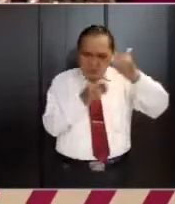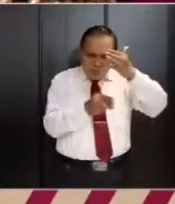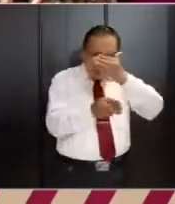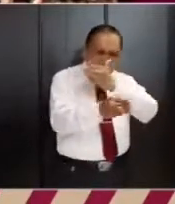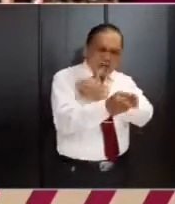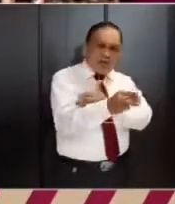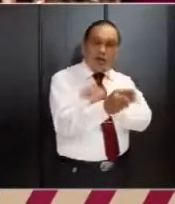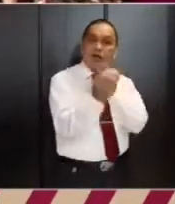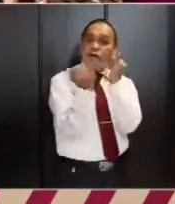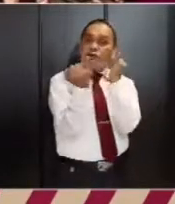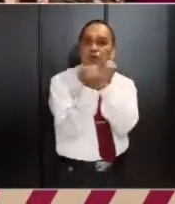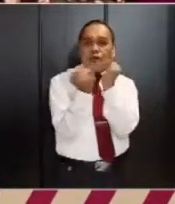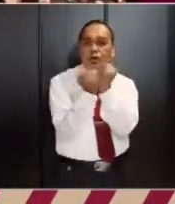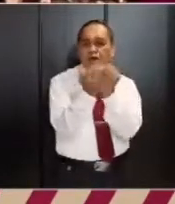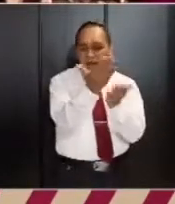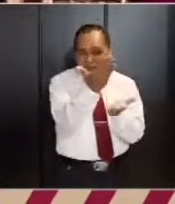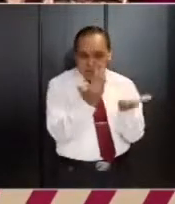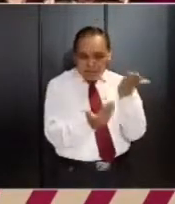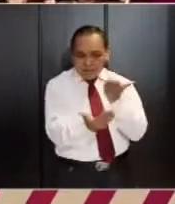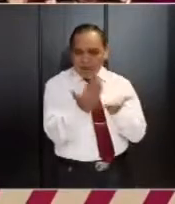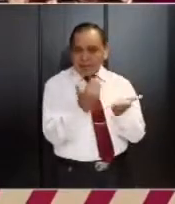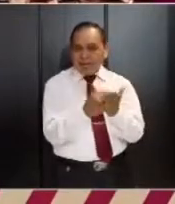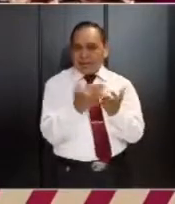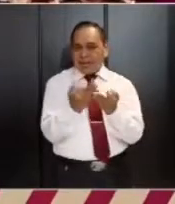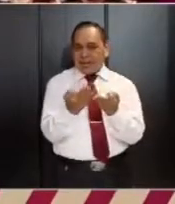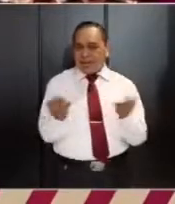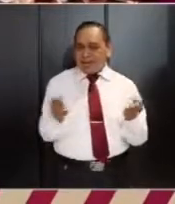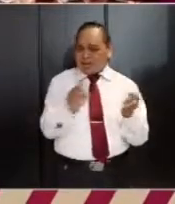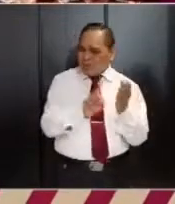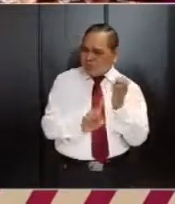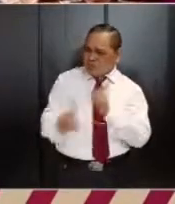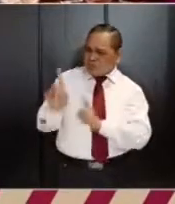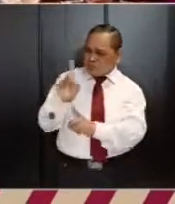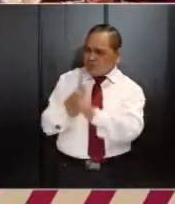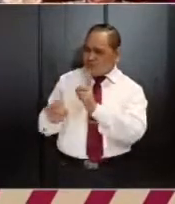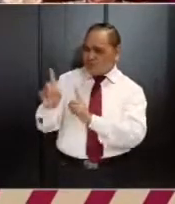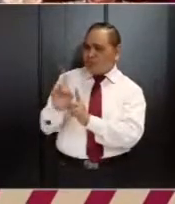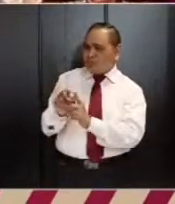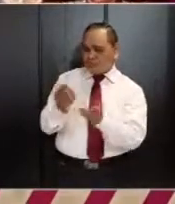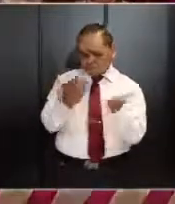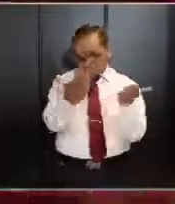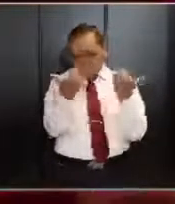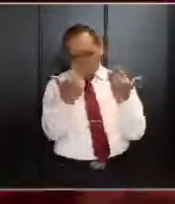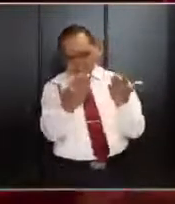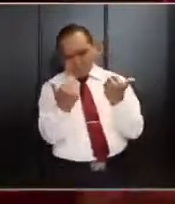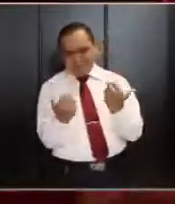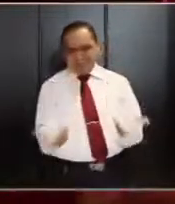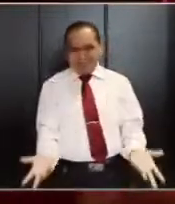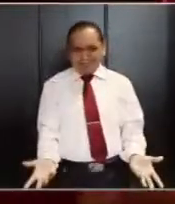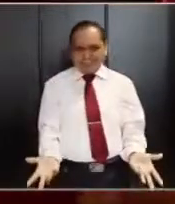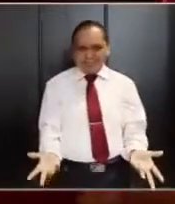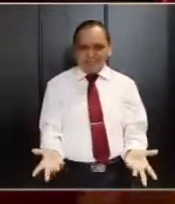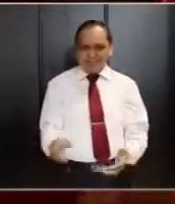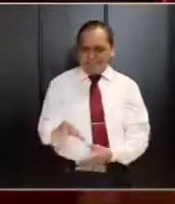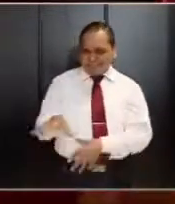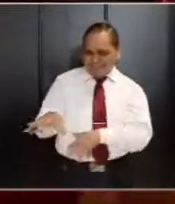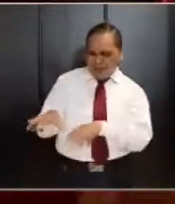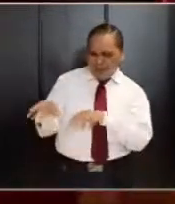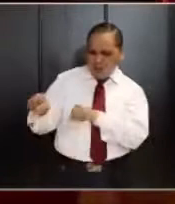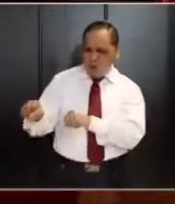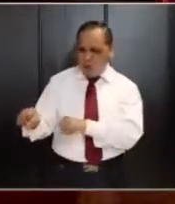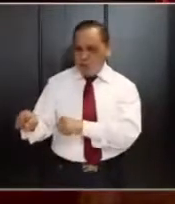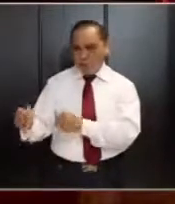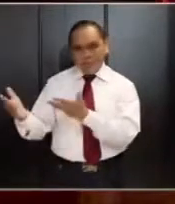aquí estaremos, tendrán que venir, dejar sus tierras, venir a buscar un espacio con nosotros, que se arraiguen a lo suyo.